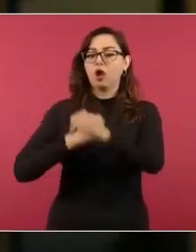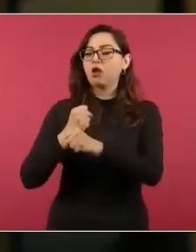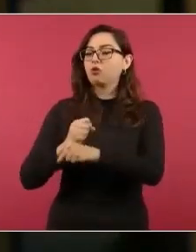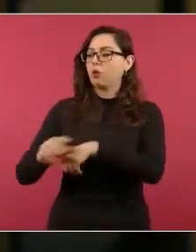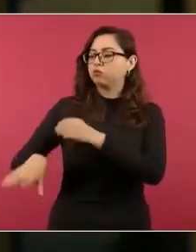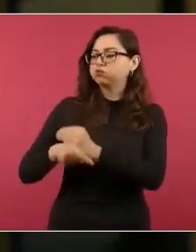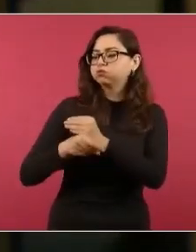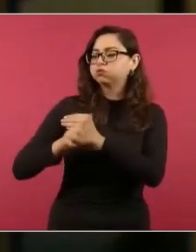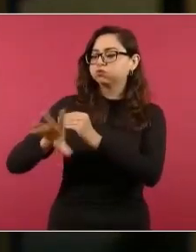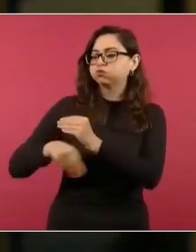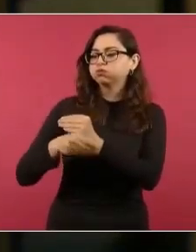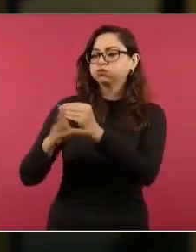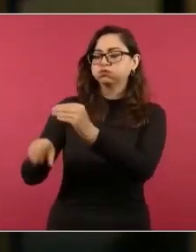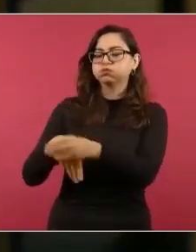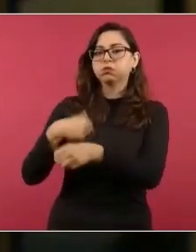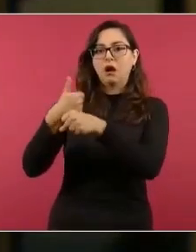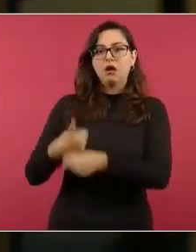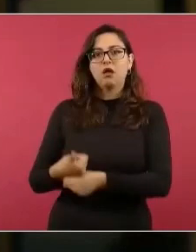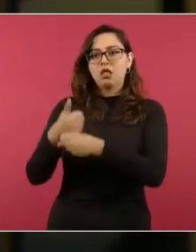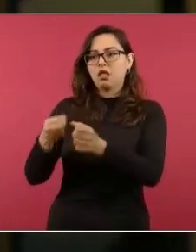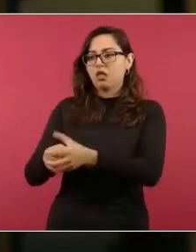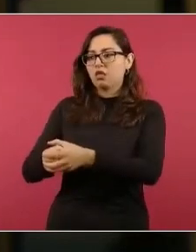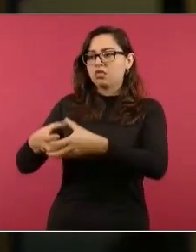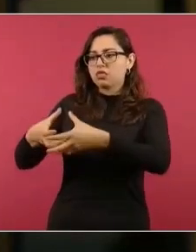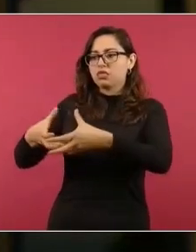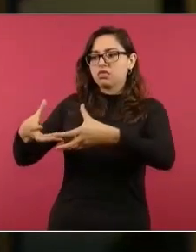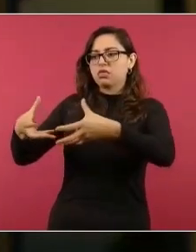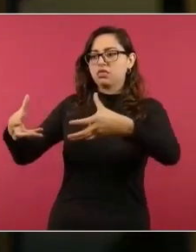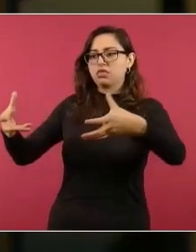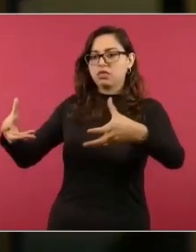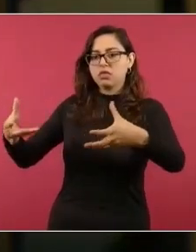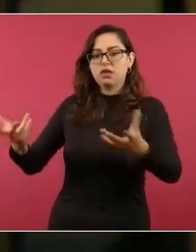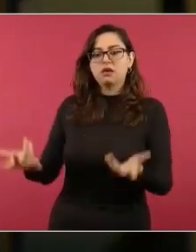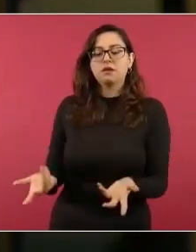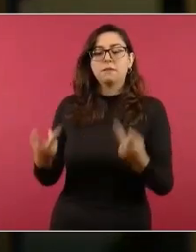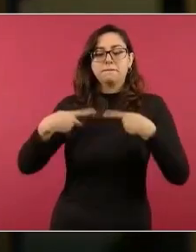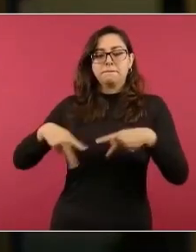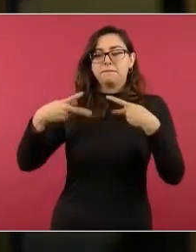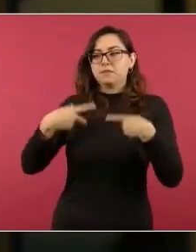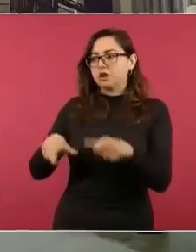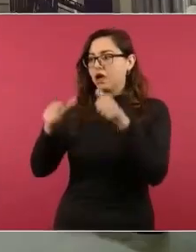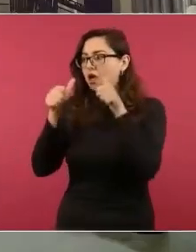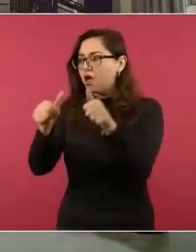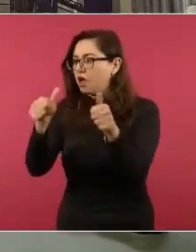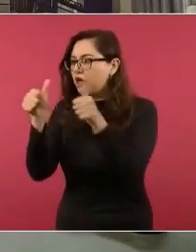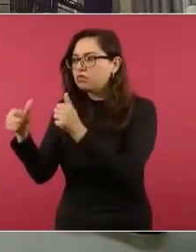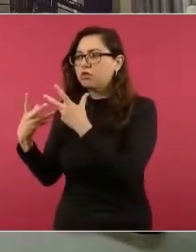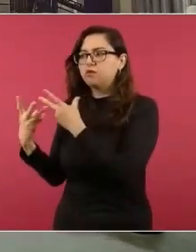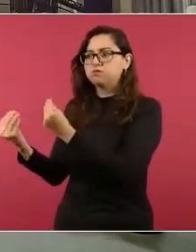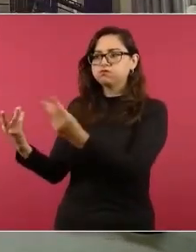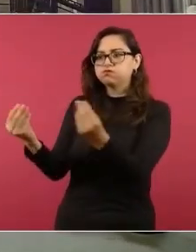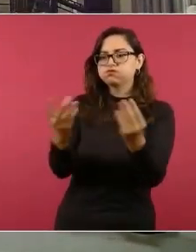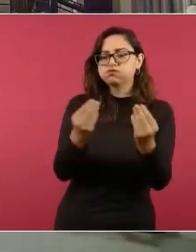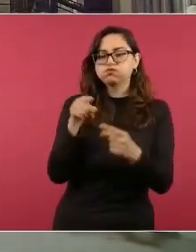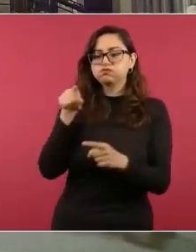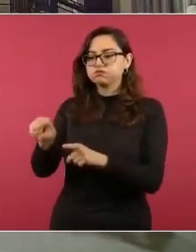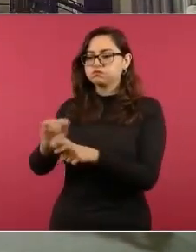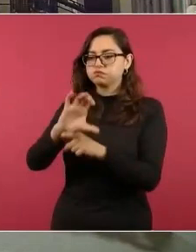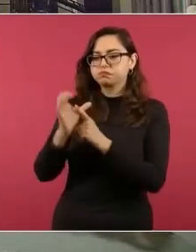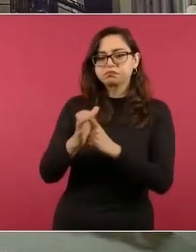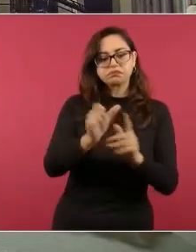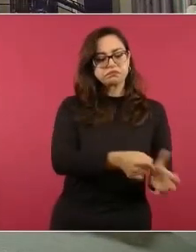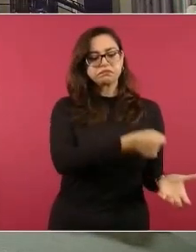las nuevas. Y es cuestión de en corto tiempo, la Comisión Ejecutiva de Atención a Víctimas quede inmovilizada